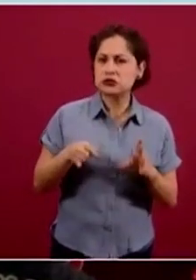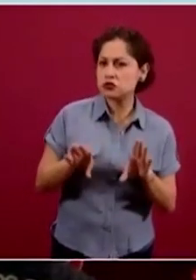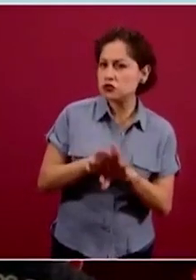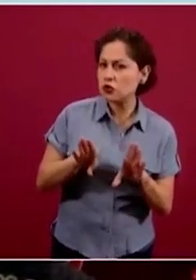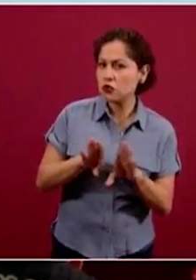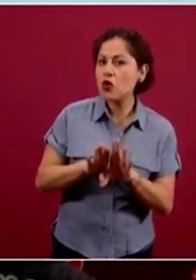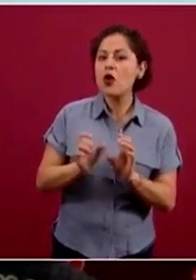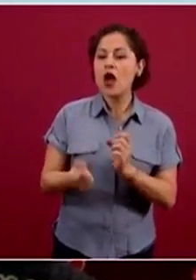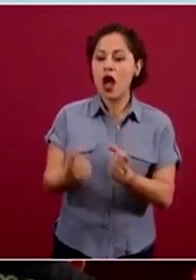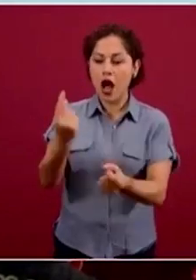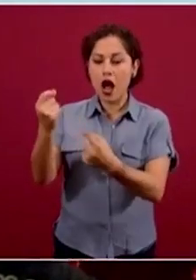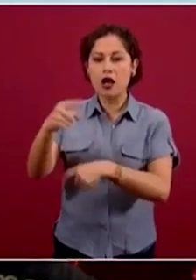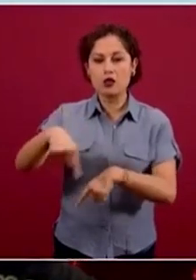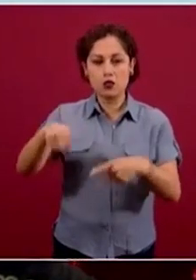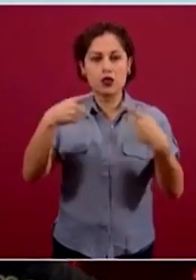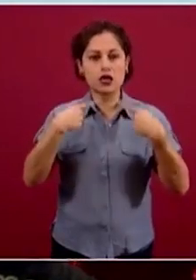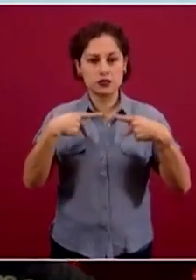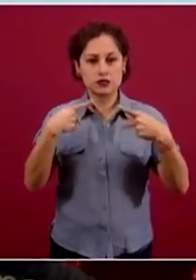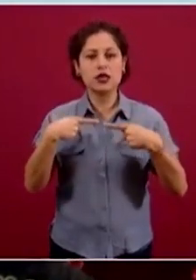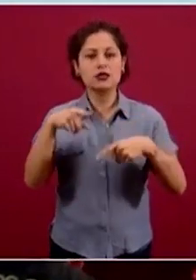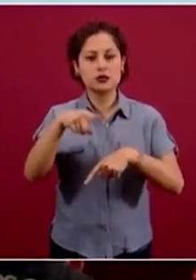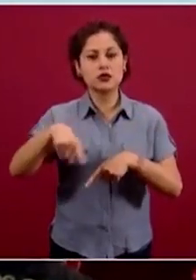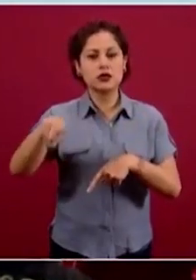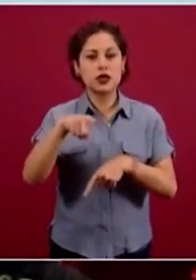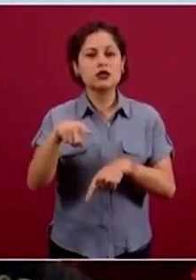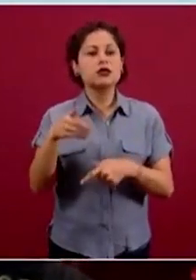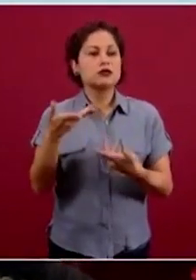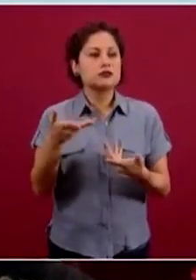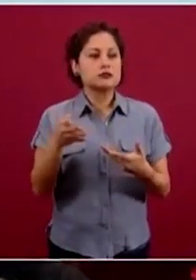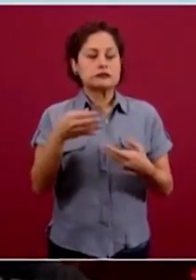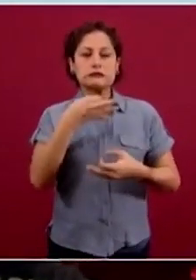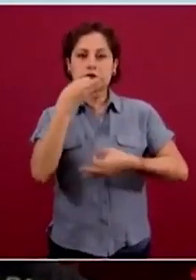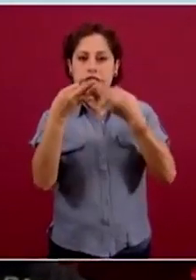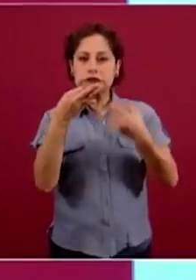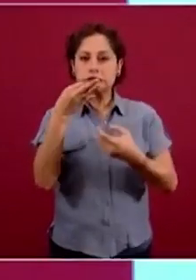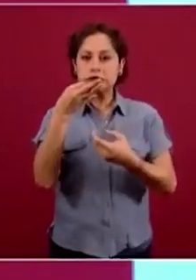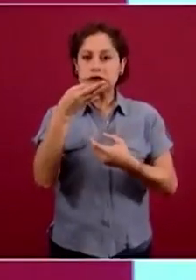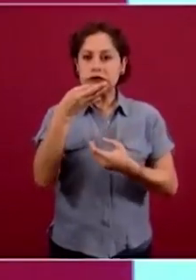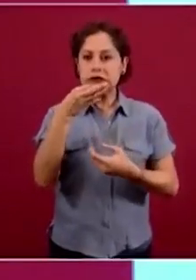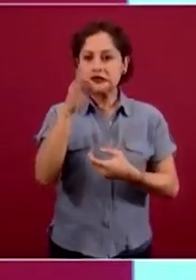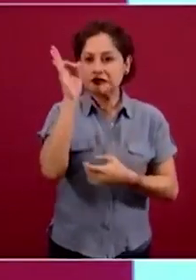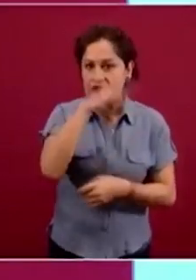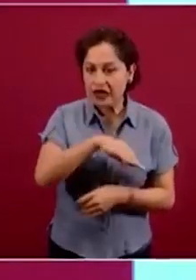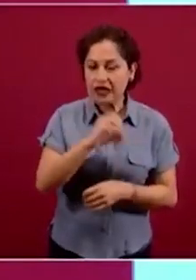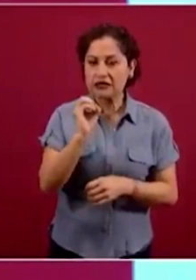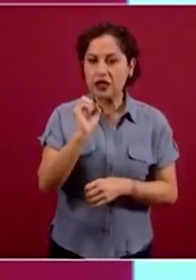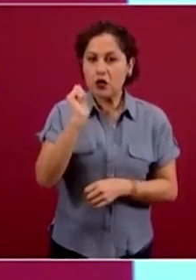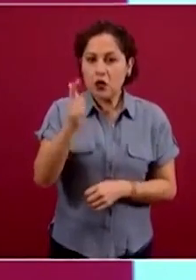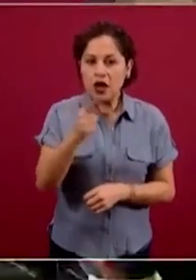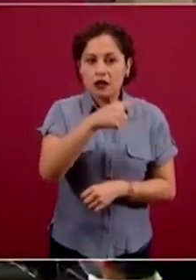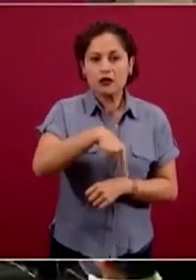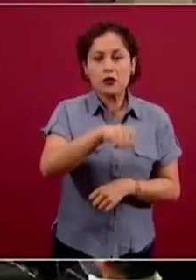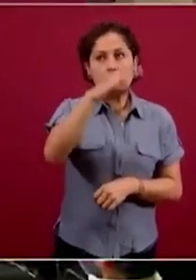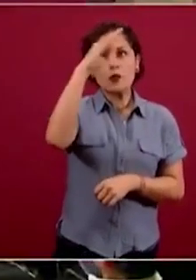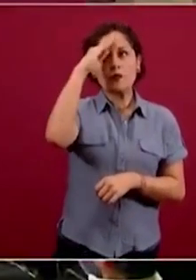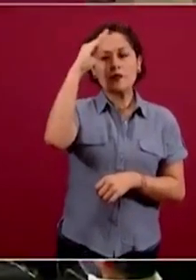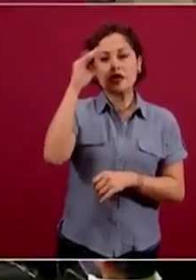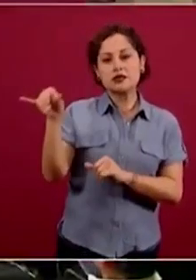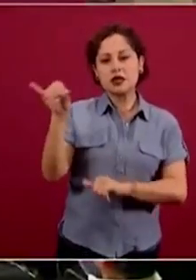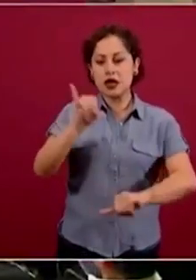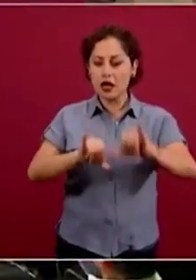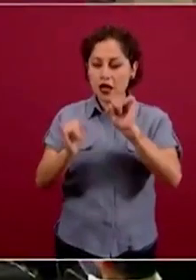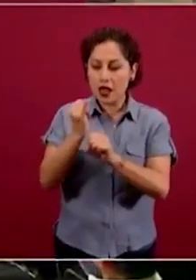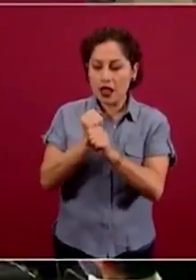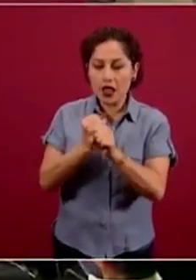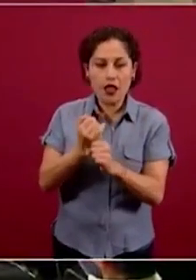en información verídica de que el no diagnosticar por laboratorio podría ser un mecanismo de su